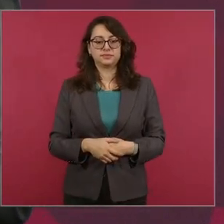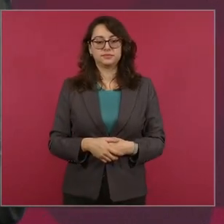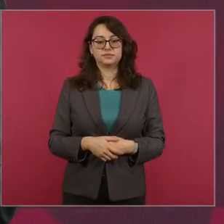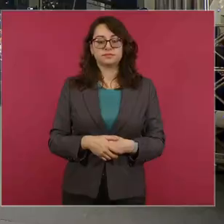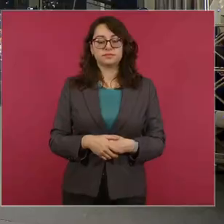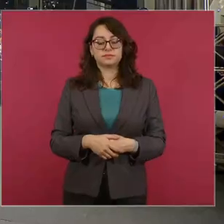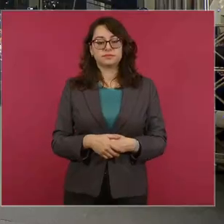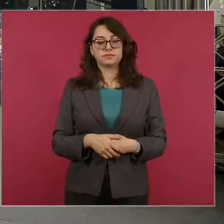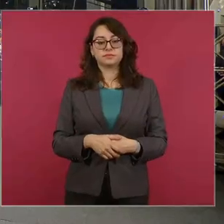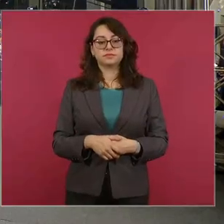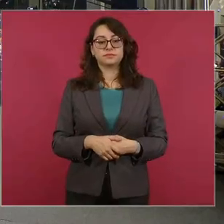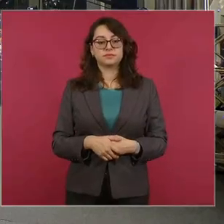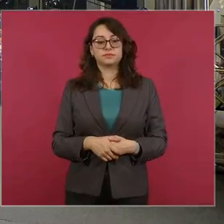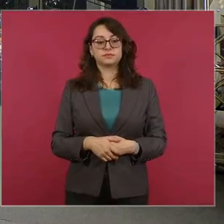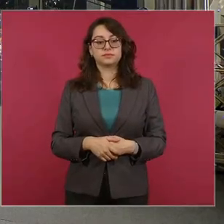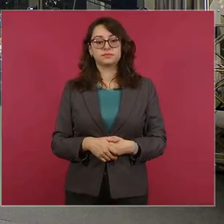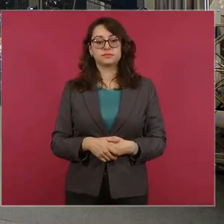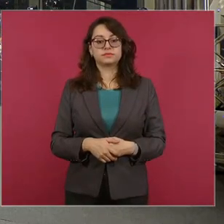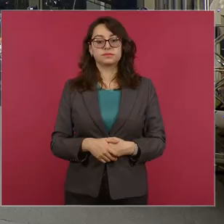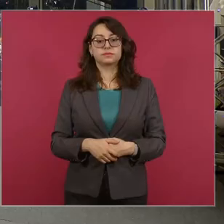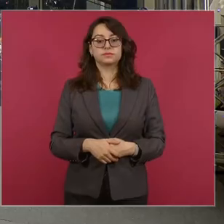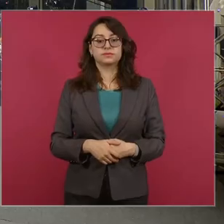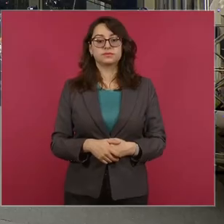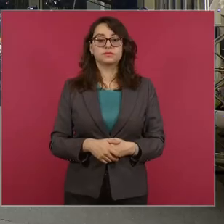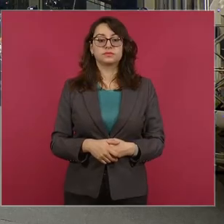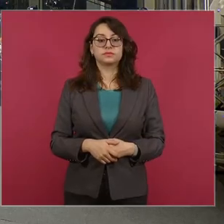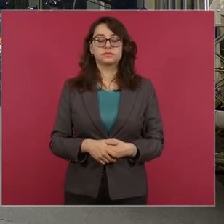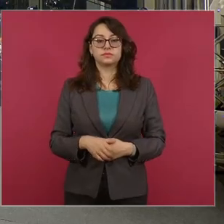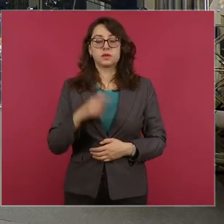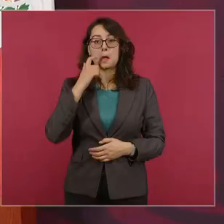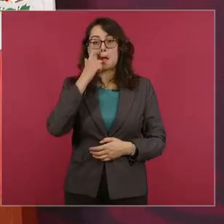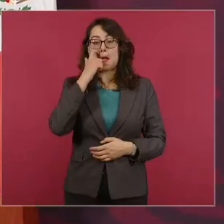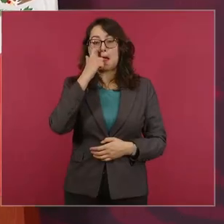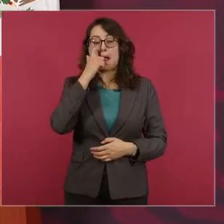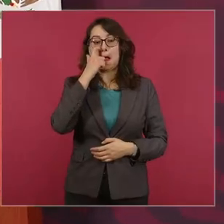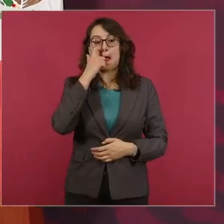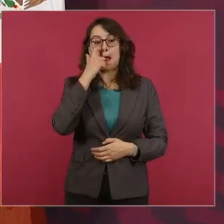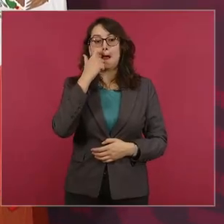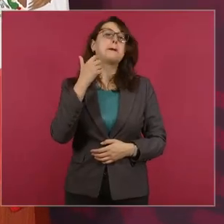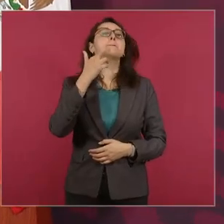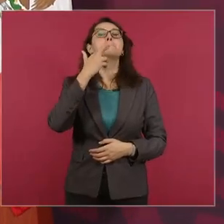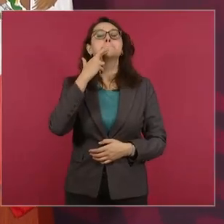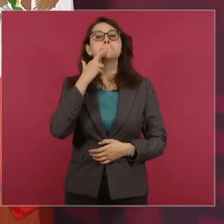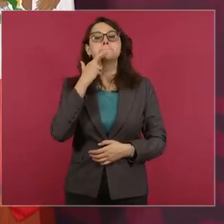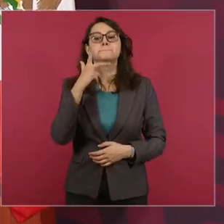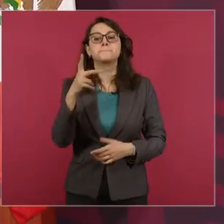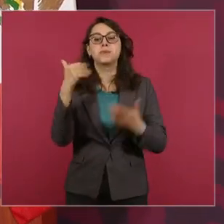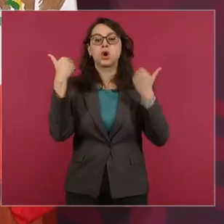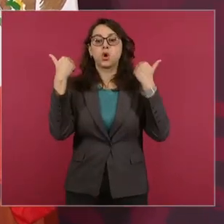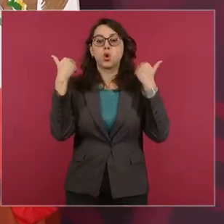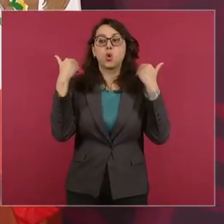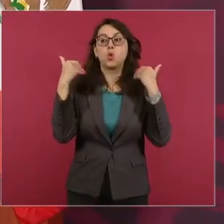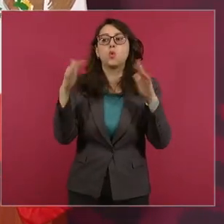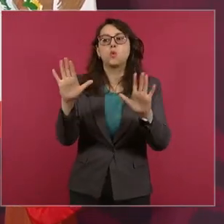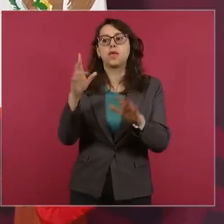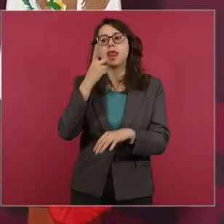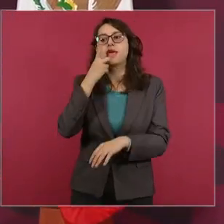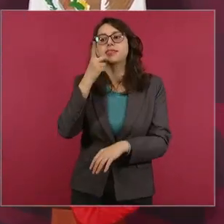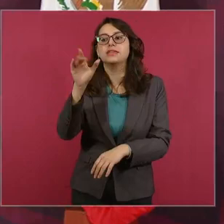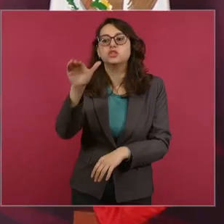funcionado mejor al señor Moreira decir ahora que el tesorero de Coahuila,